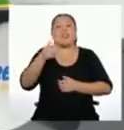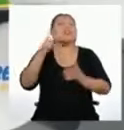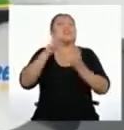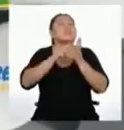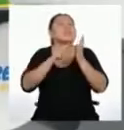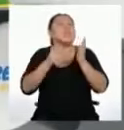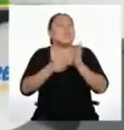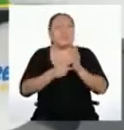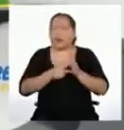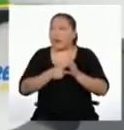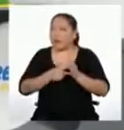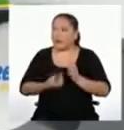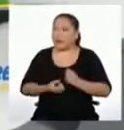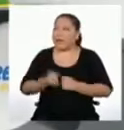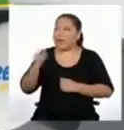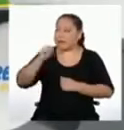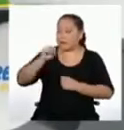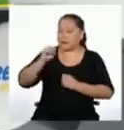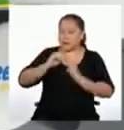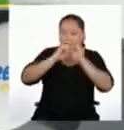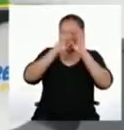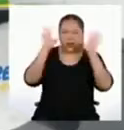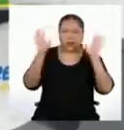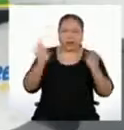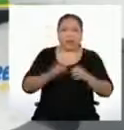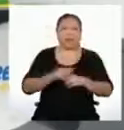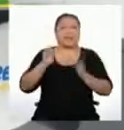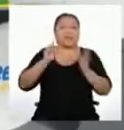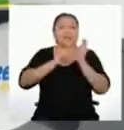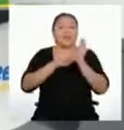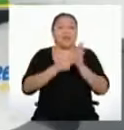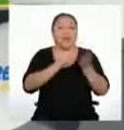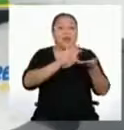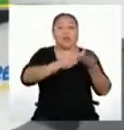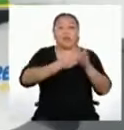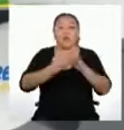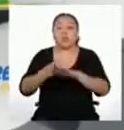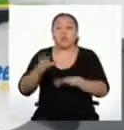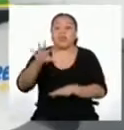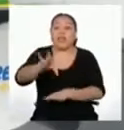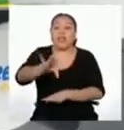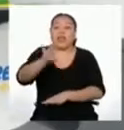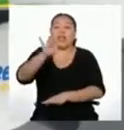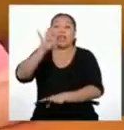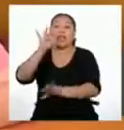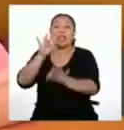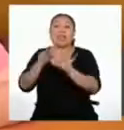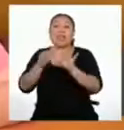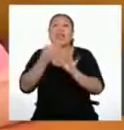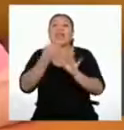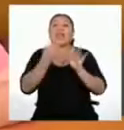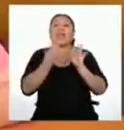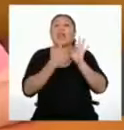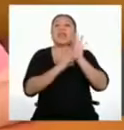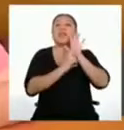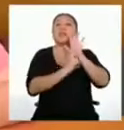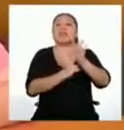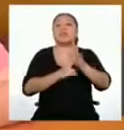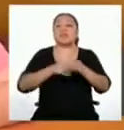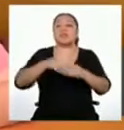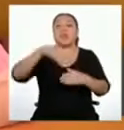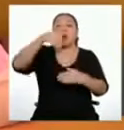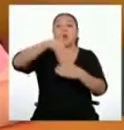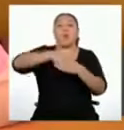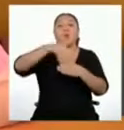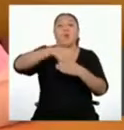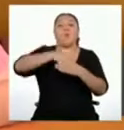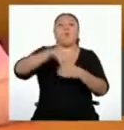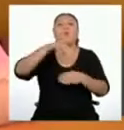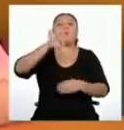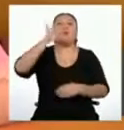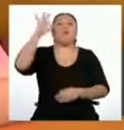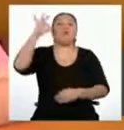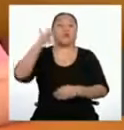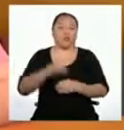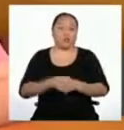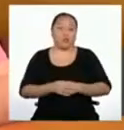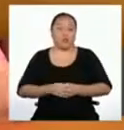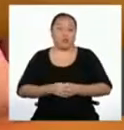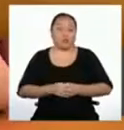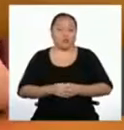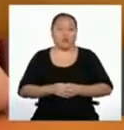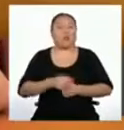clarísimo. Significa que la población elige a sus autoridades mediante el voto universal. Bueno, lo acabas de